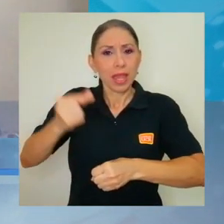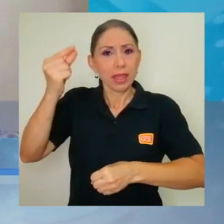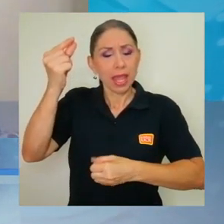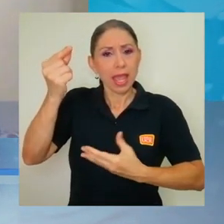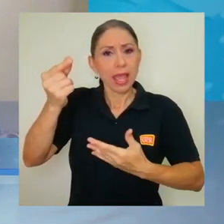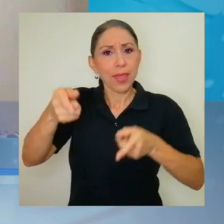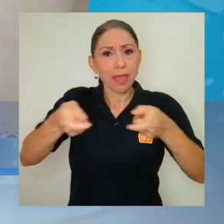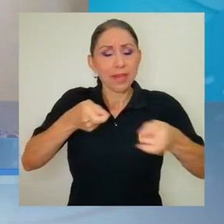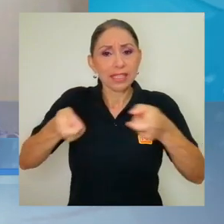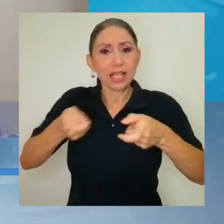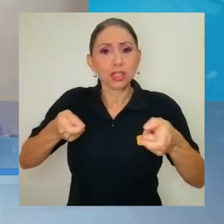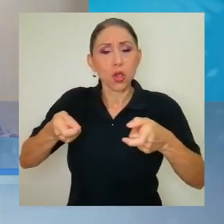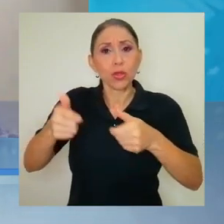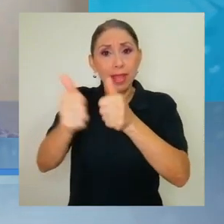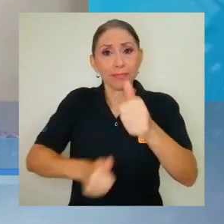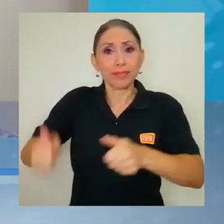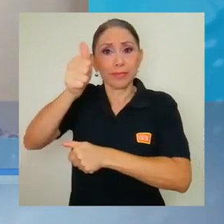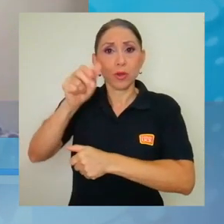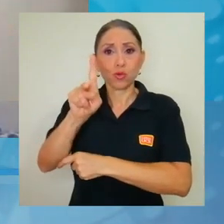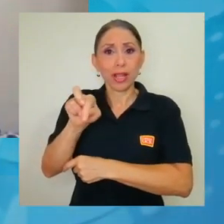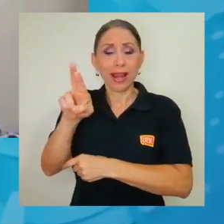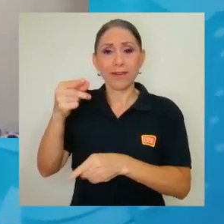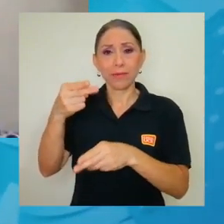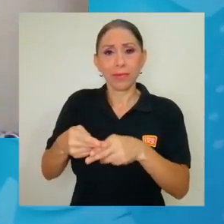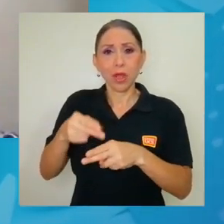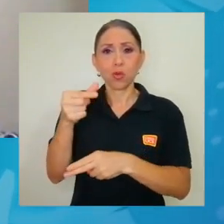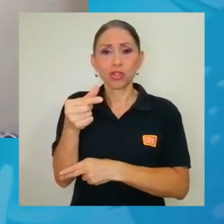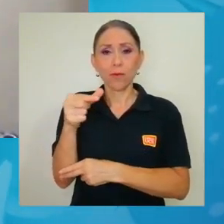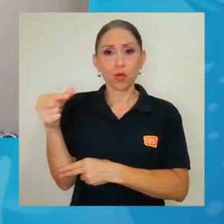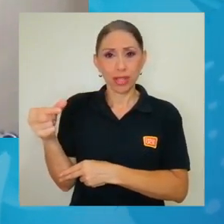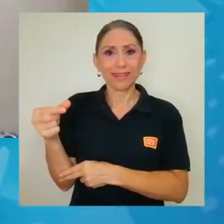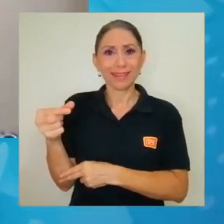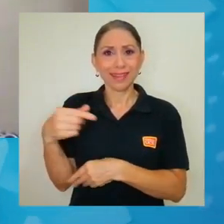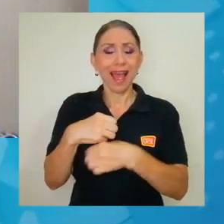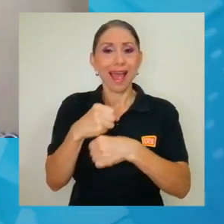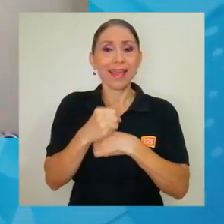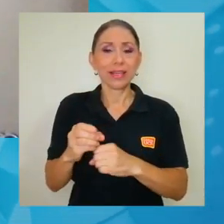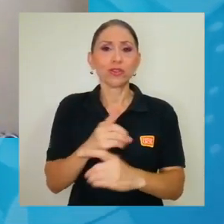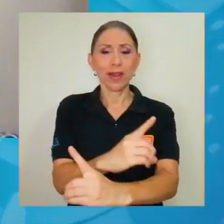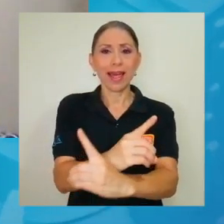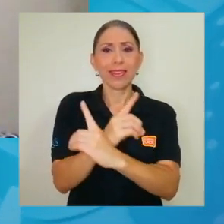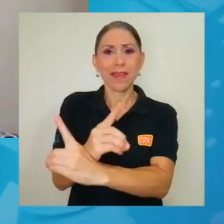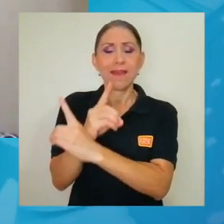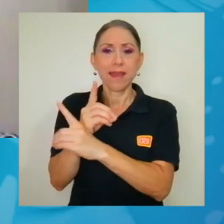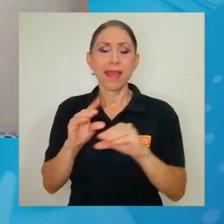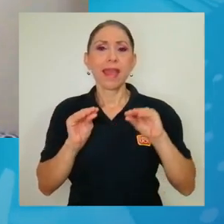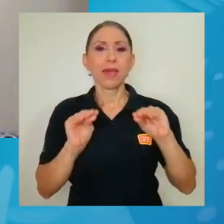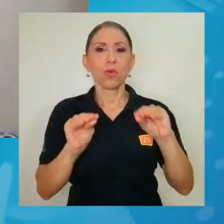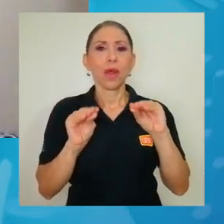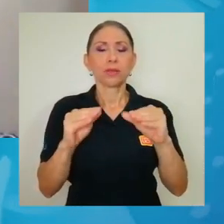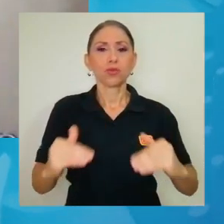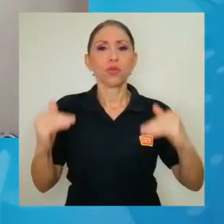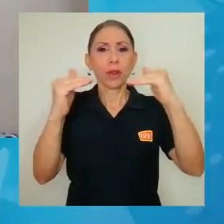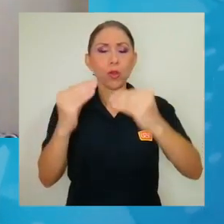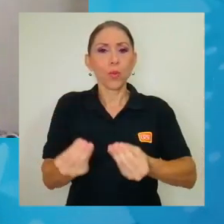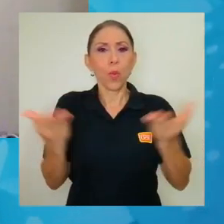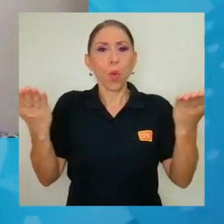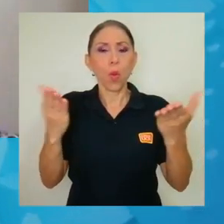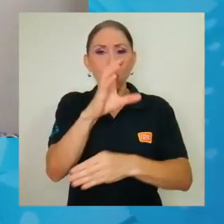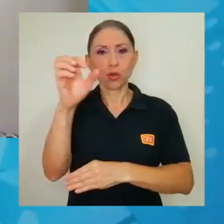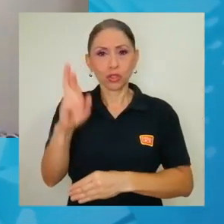Gustavo Gutiérrez ha hecho en la defensa realmente de la educación superior pública